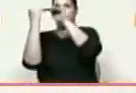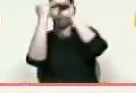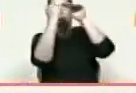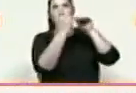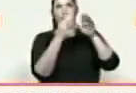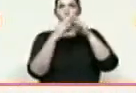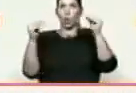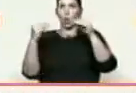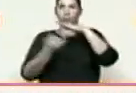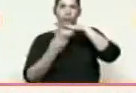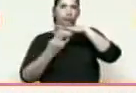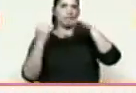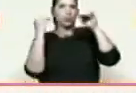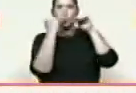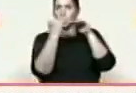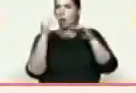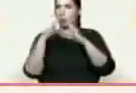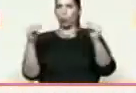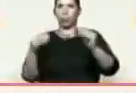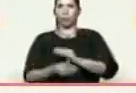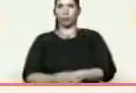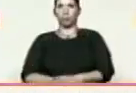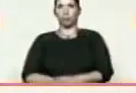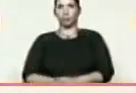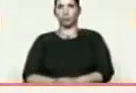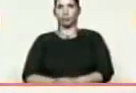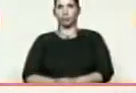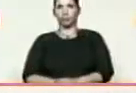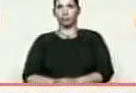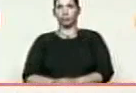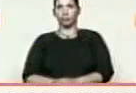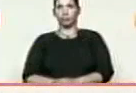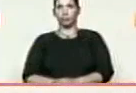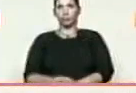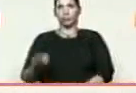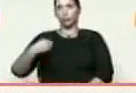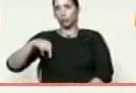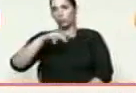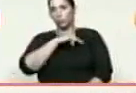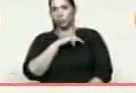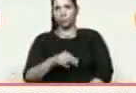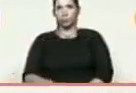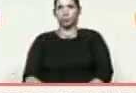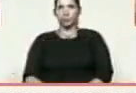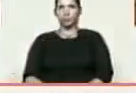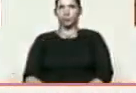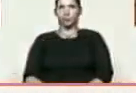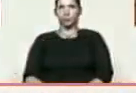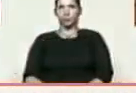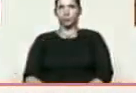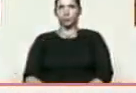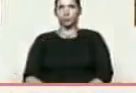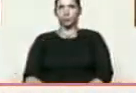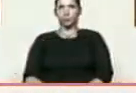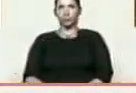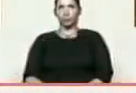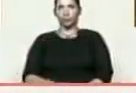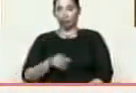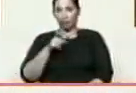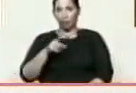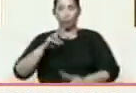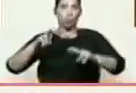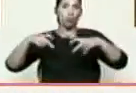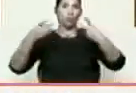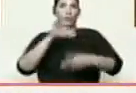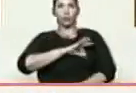Y para nosotros, Esa célula de la nueva sociedad